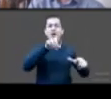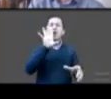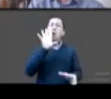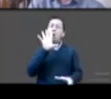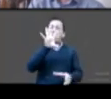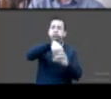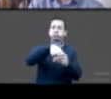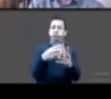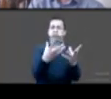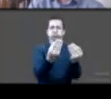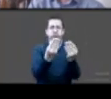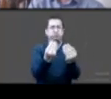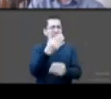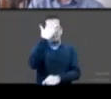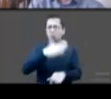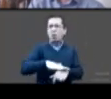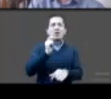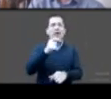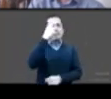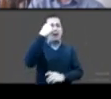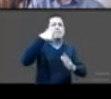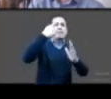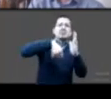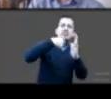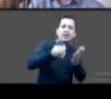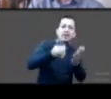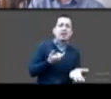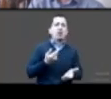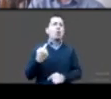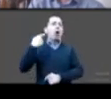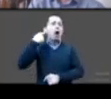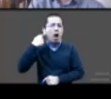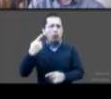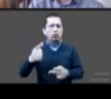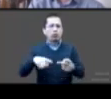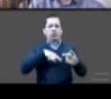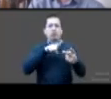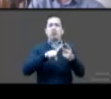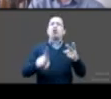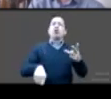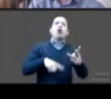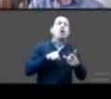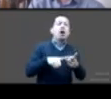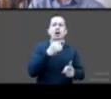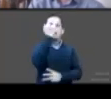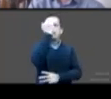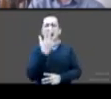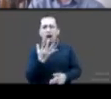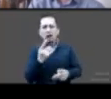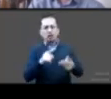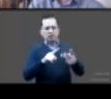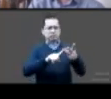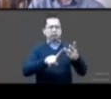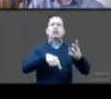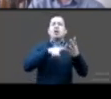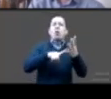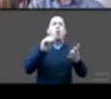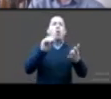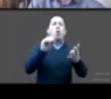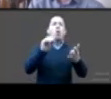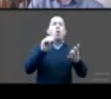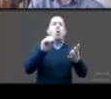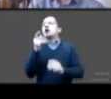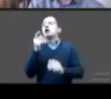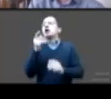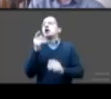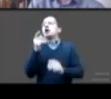videos, de audios, de materiales que están hablando metodologías de cómo abusar o cómo